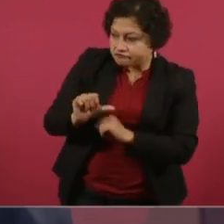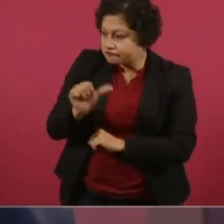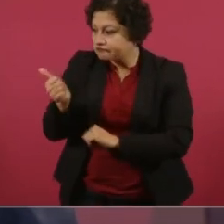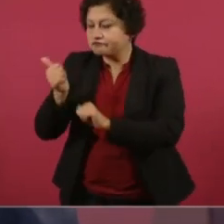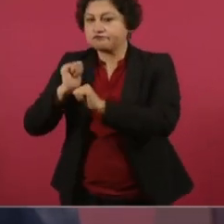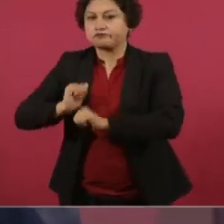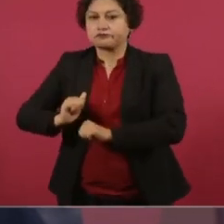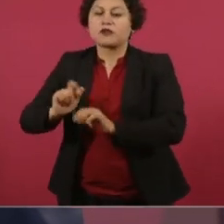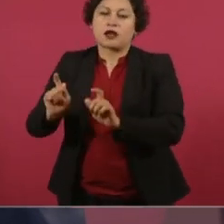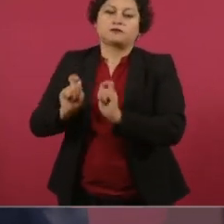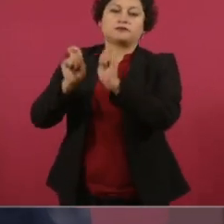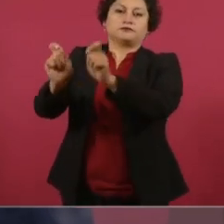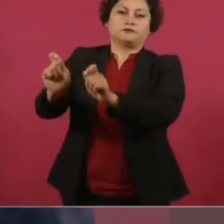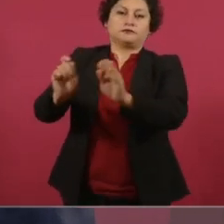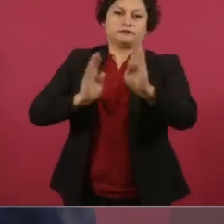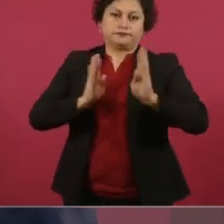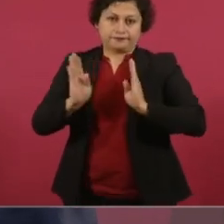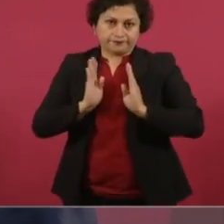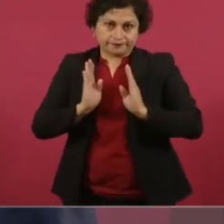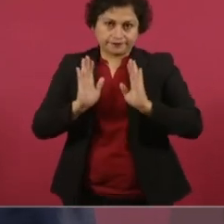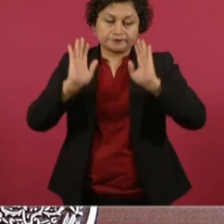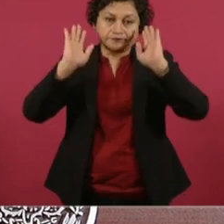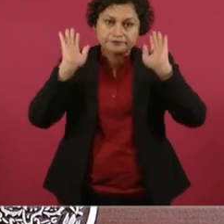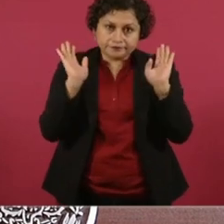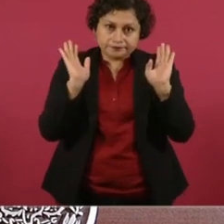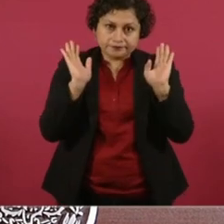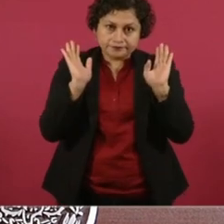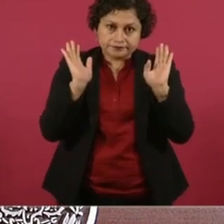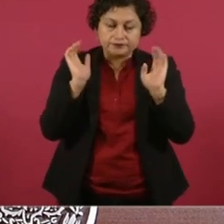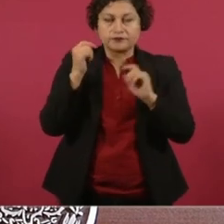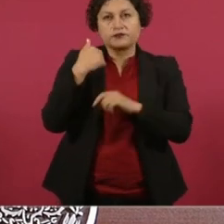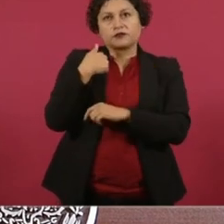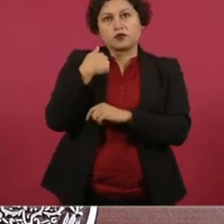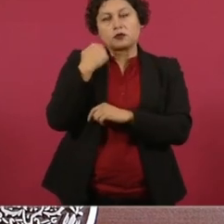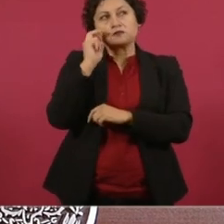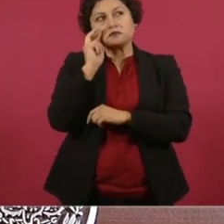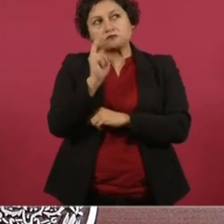No creo yo que hayan estado pensando en eso,